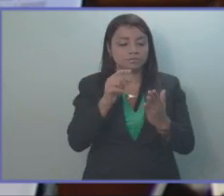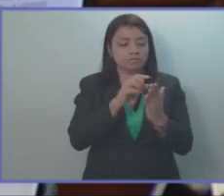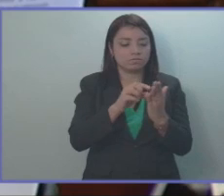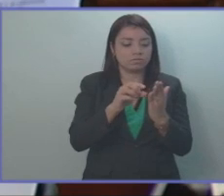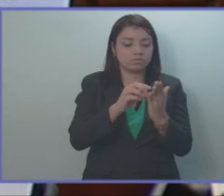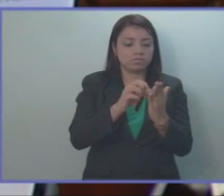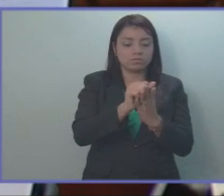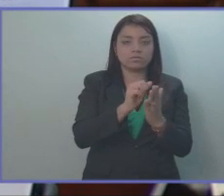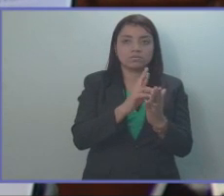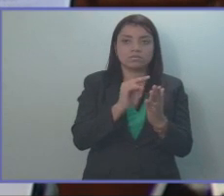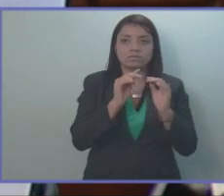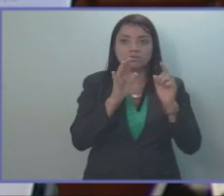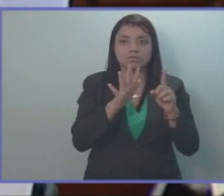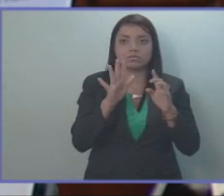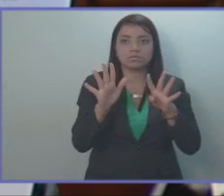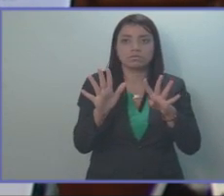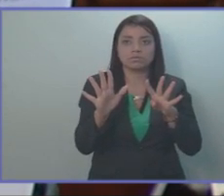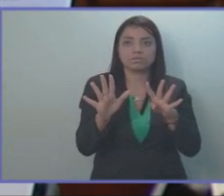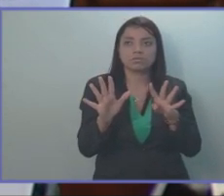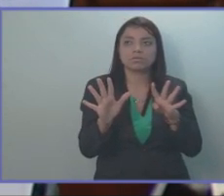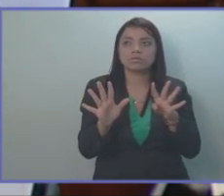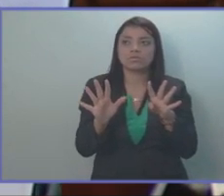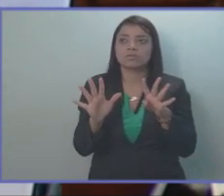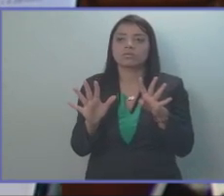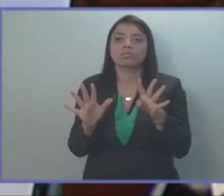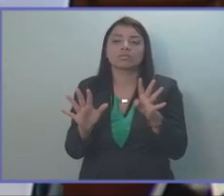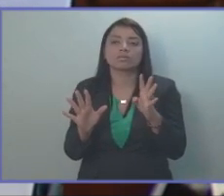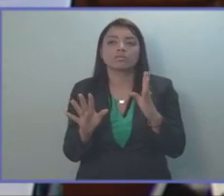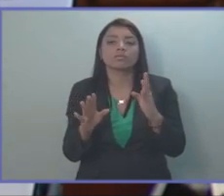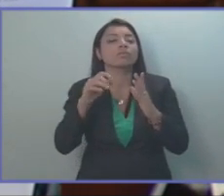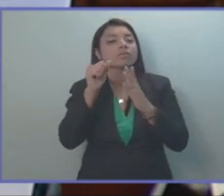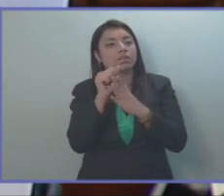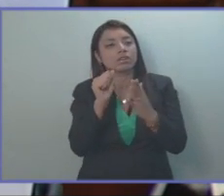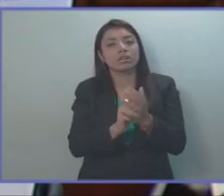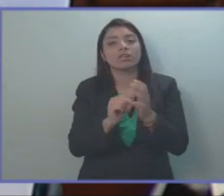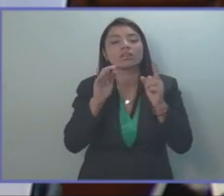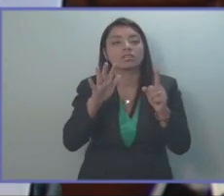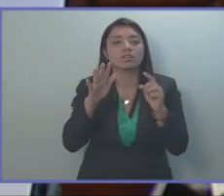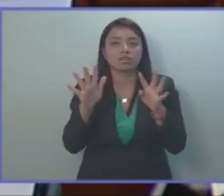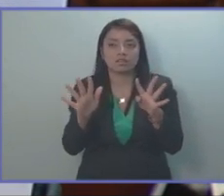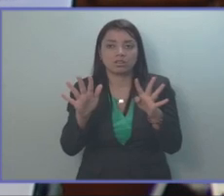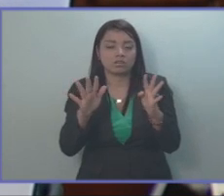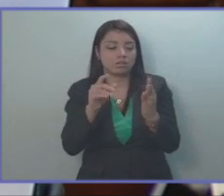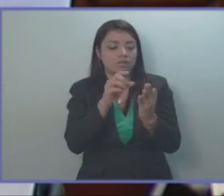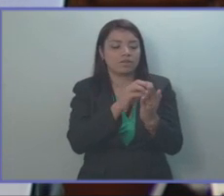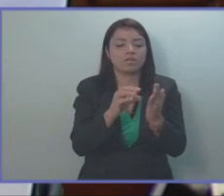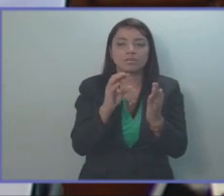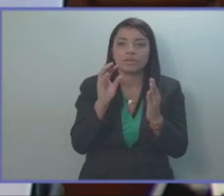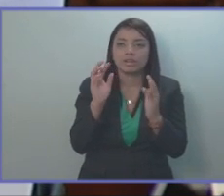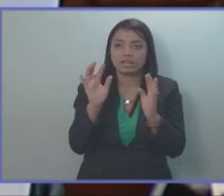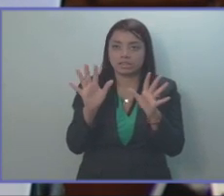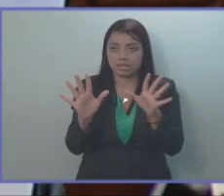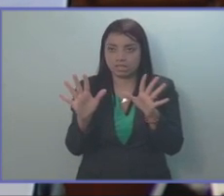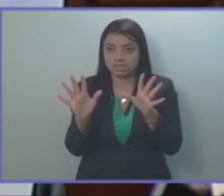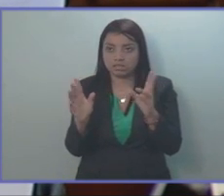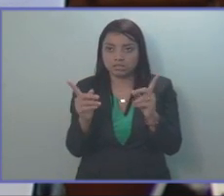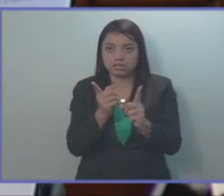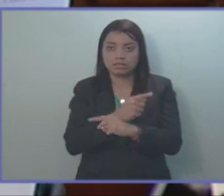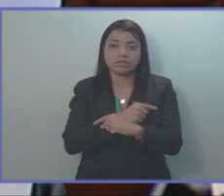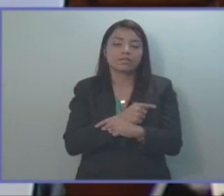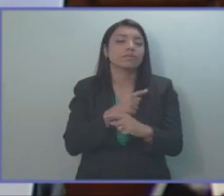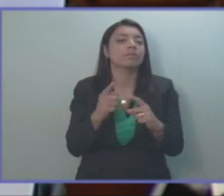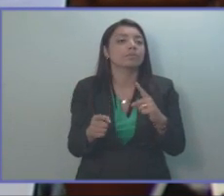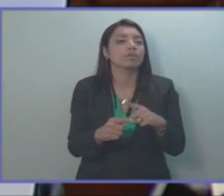Sustitúyese el artículo 69 en el artículo 69 el numeral 10 y adiciónese